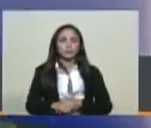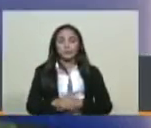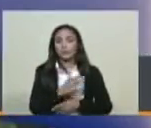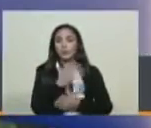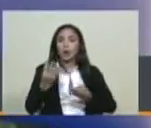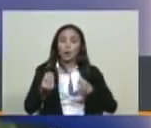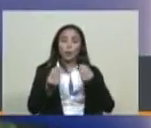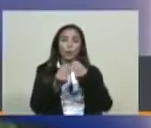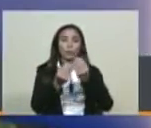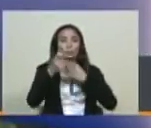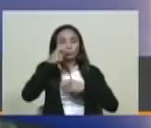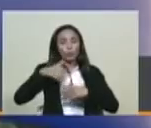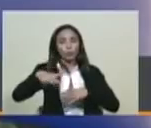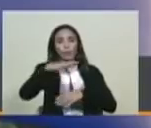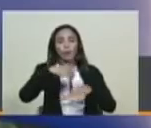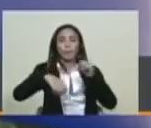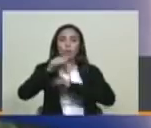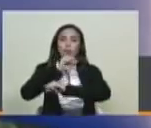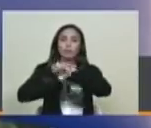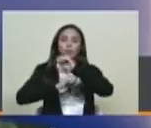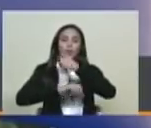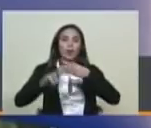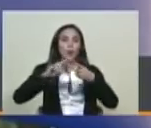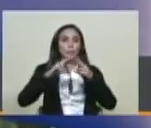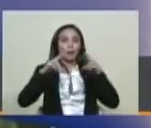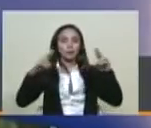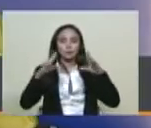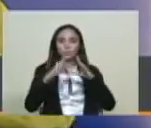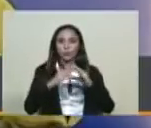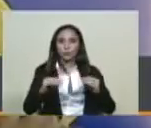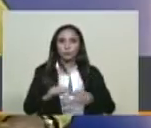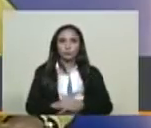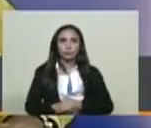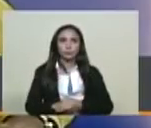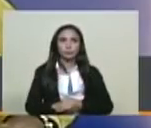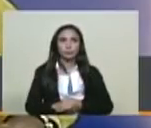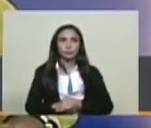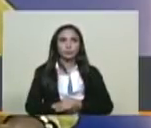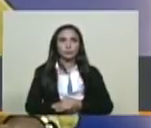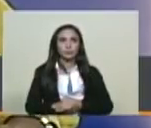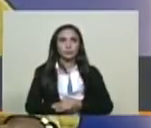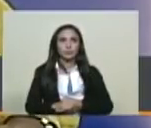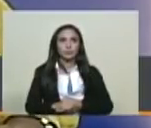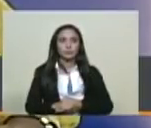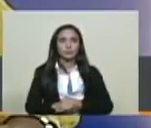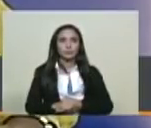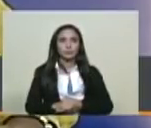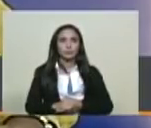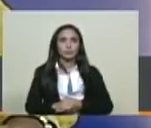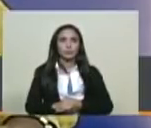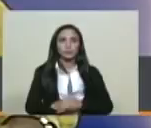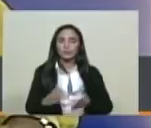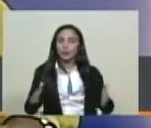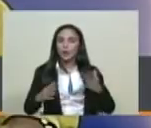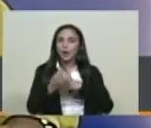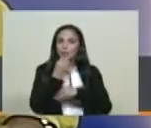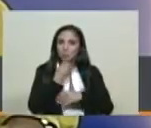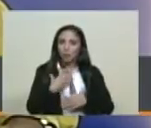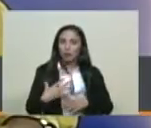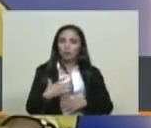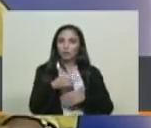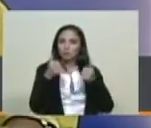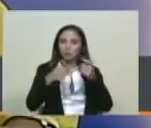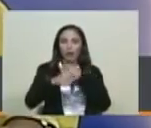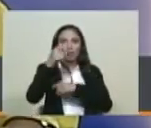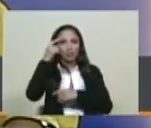vertebral de la paz y de la vida de nuestro pueblo. Bueno, bonito día, ¿verdad?